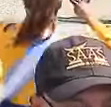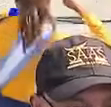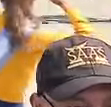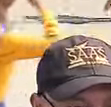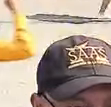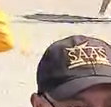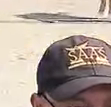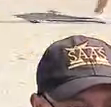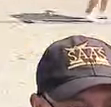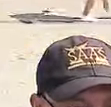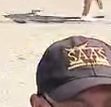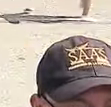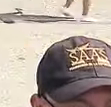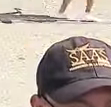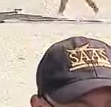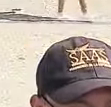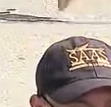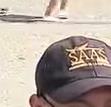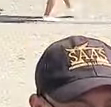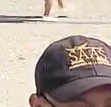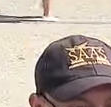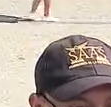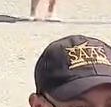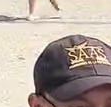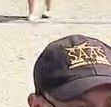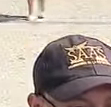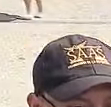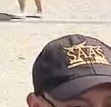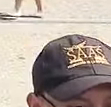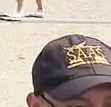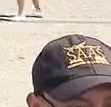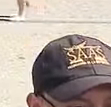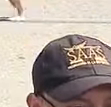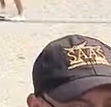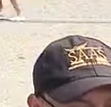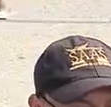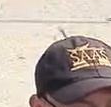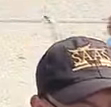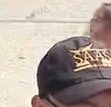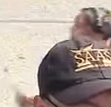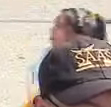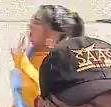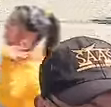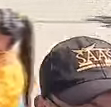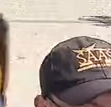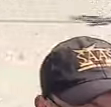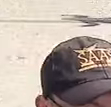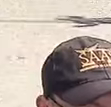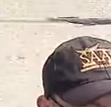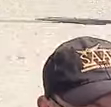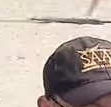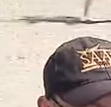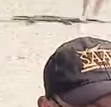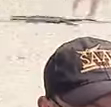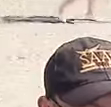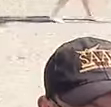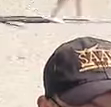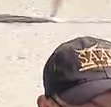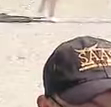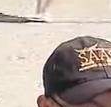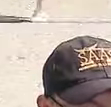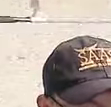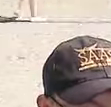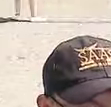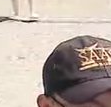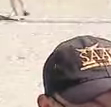humildad, responsabilidad y bondad. Sus colores representan el azul, la libertad, la lealtad